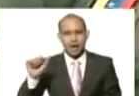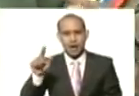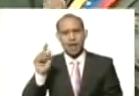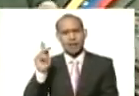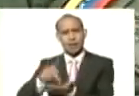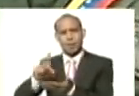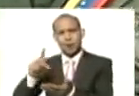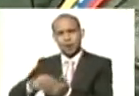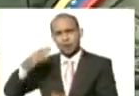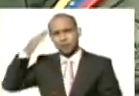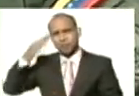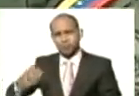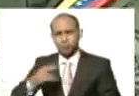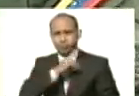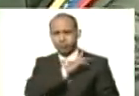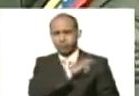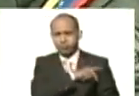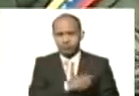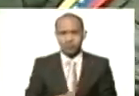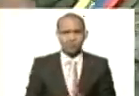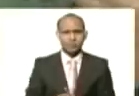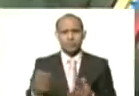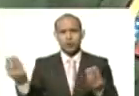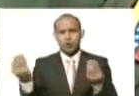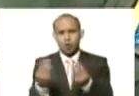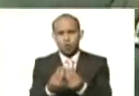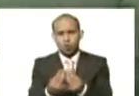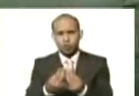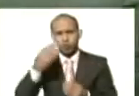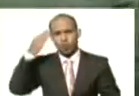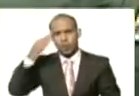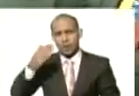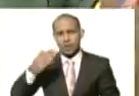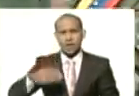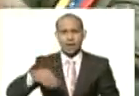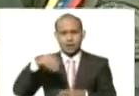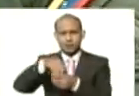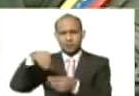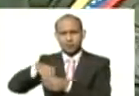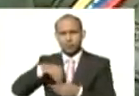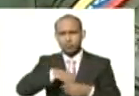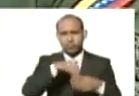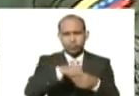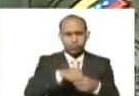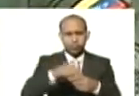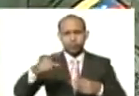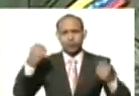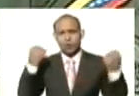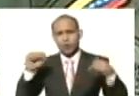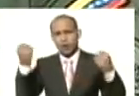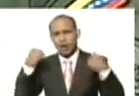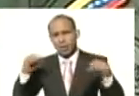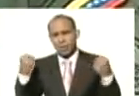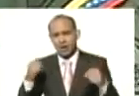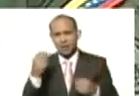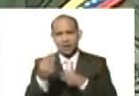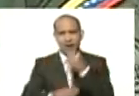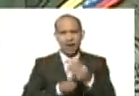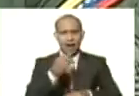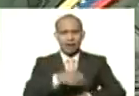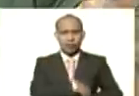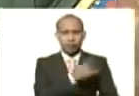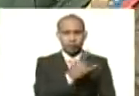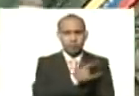Nuestros capitanes y tenientes estuvieron junto con los cadetes y la milicia en los diferentes puntos de entrenamiento que formó la